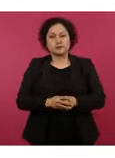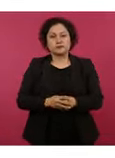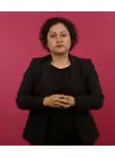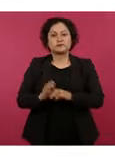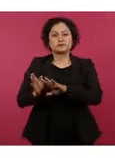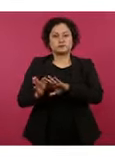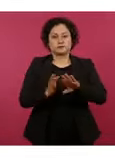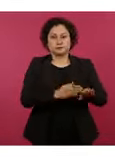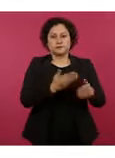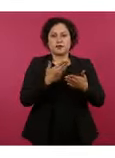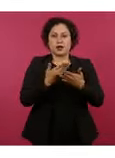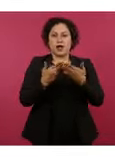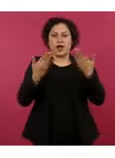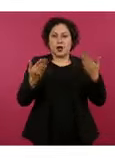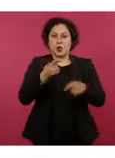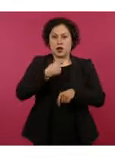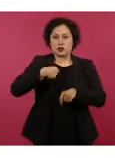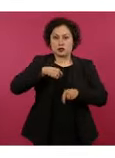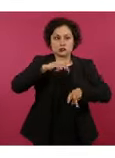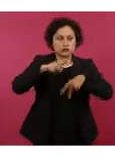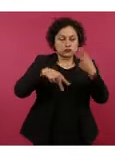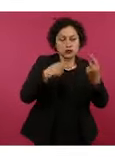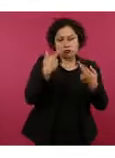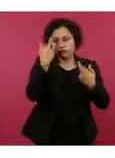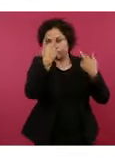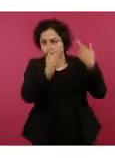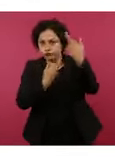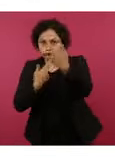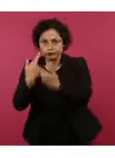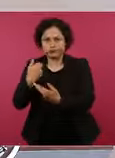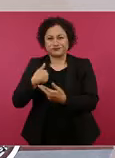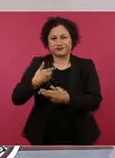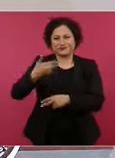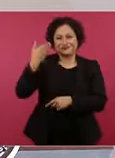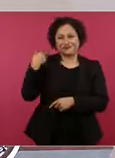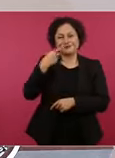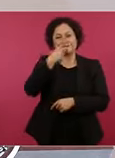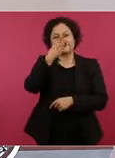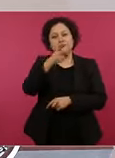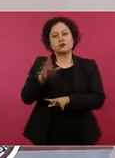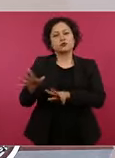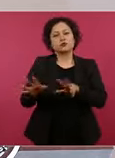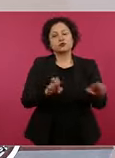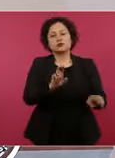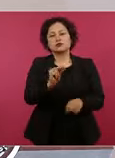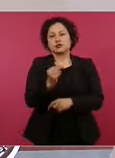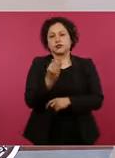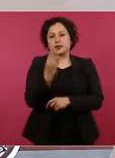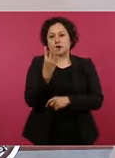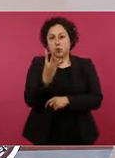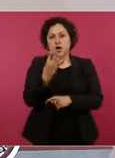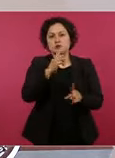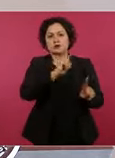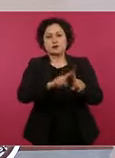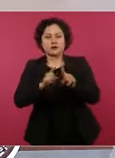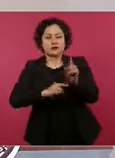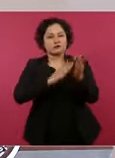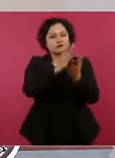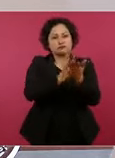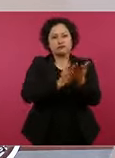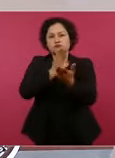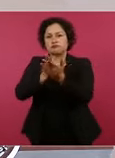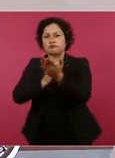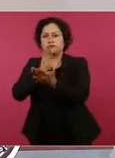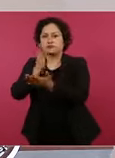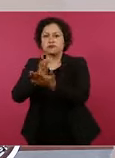Regresando al tema de las verificaciones, como les comentaba, de las 884 que se realizaron, solamente con infracción